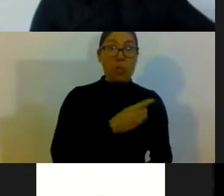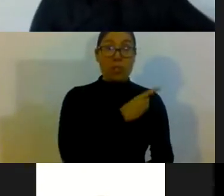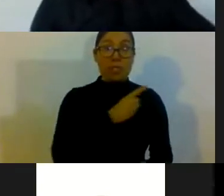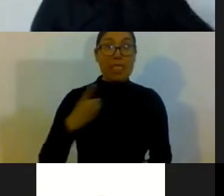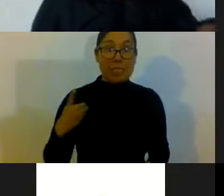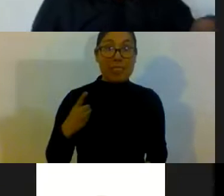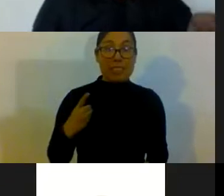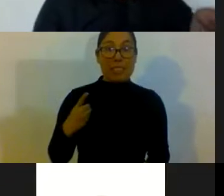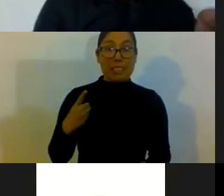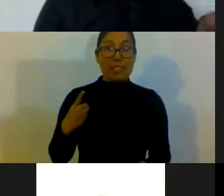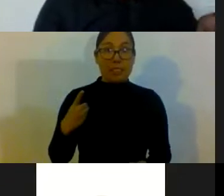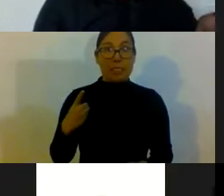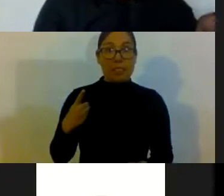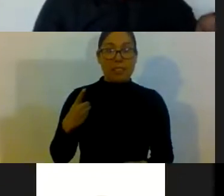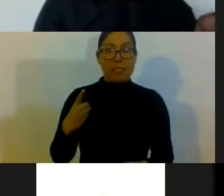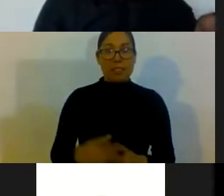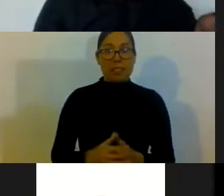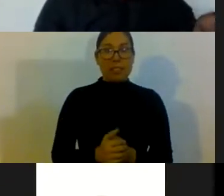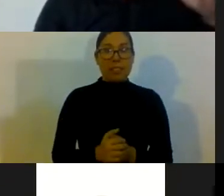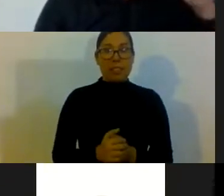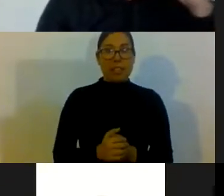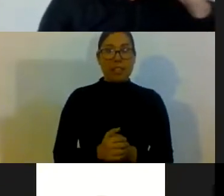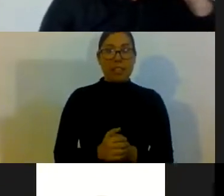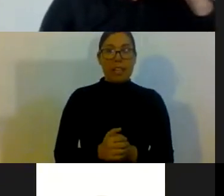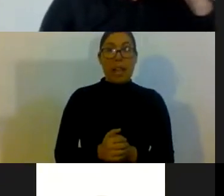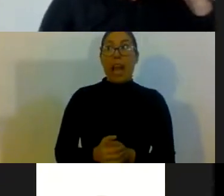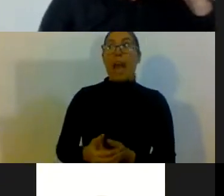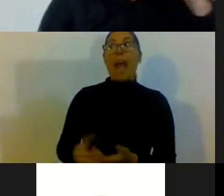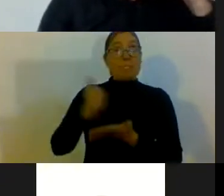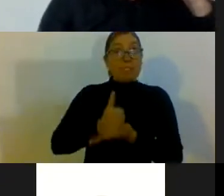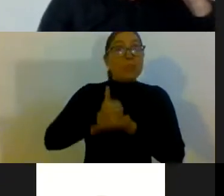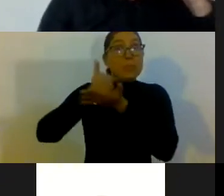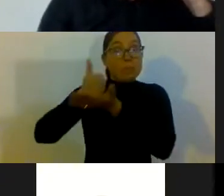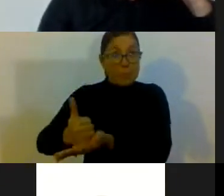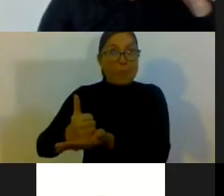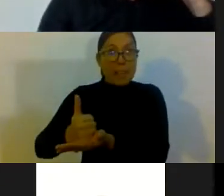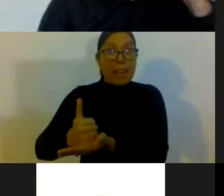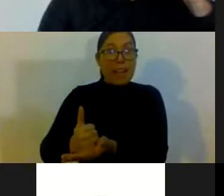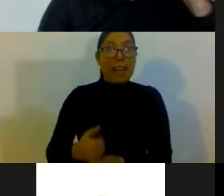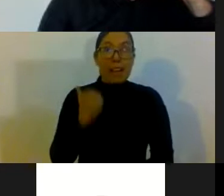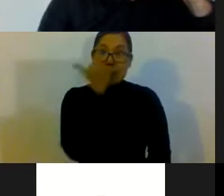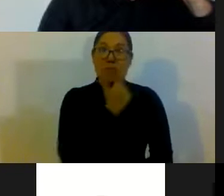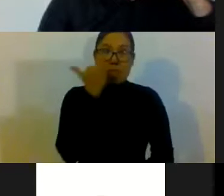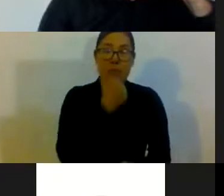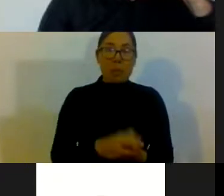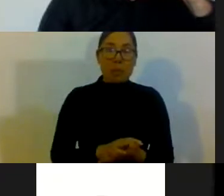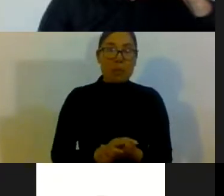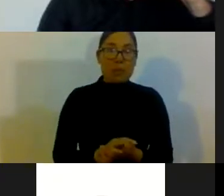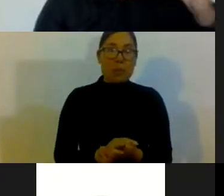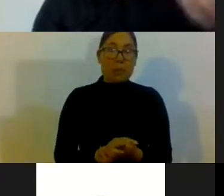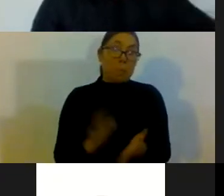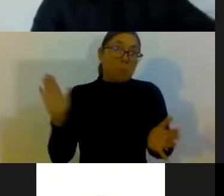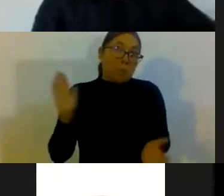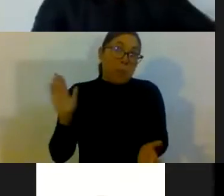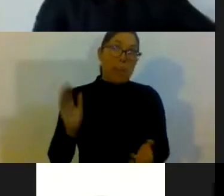como adultas, estamos obligados a poder canalizar de alguna forma. Sí que a lo mejor en mis manos no está el poder